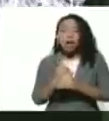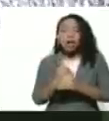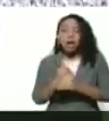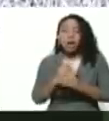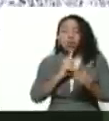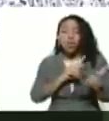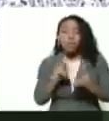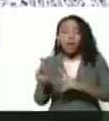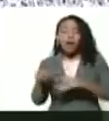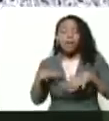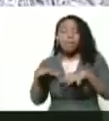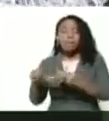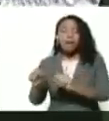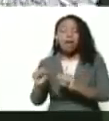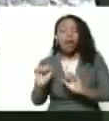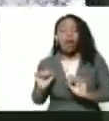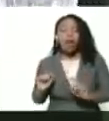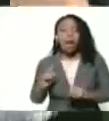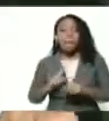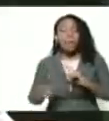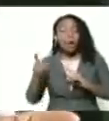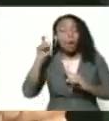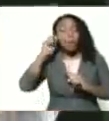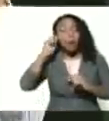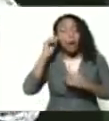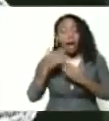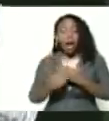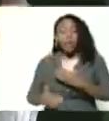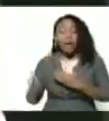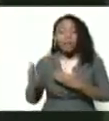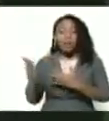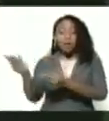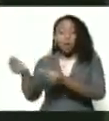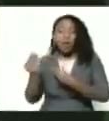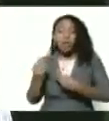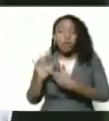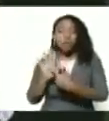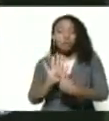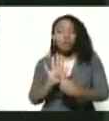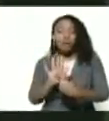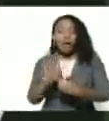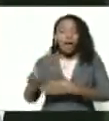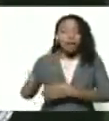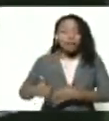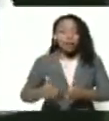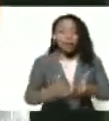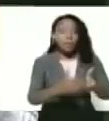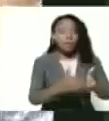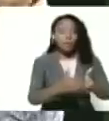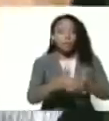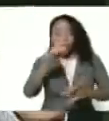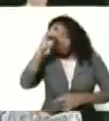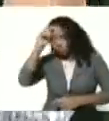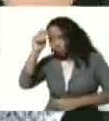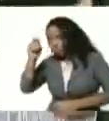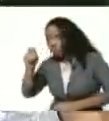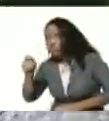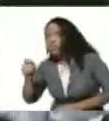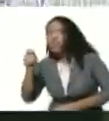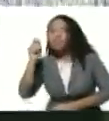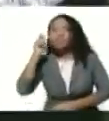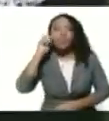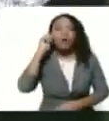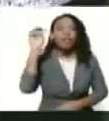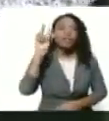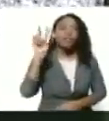planes imperialistas. Pero han sido las mujeres por delante las que nos han señalado el camino. Así es así. Que honra a la mujer venezolana de